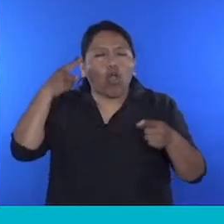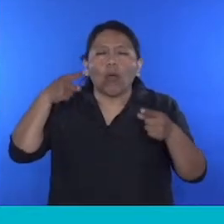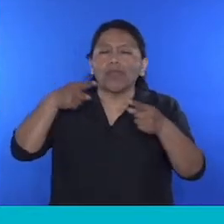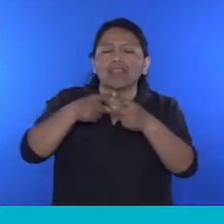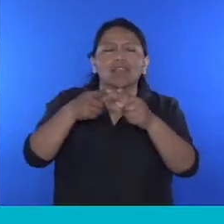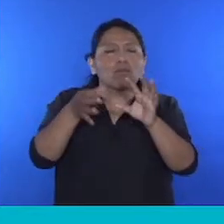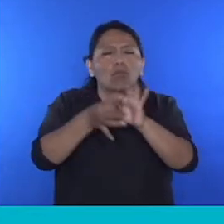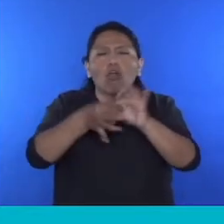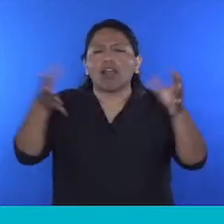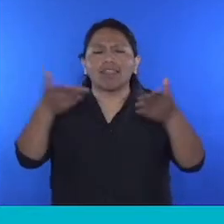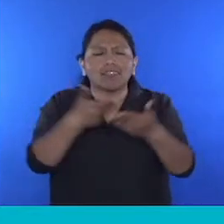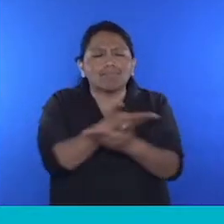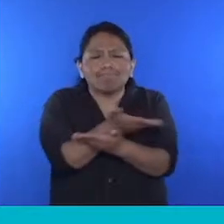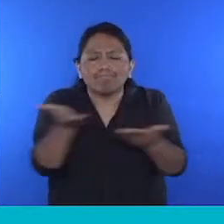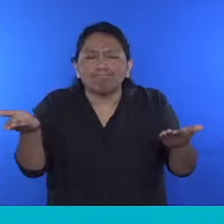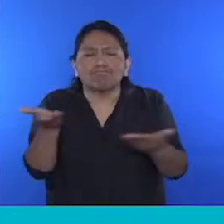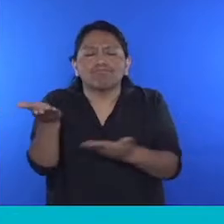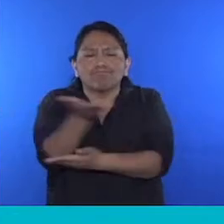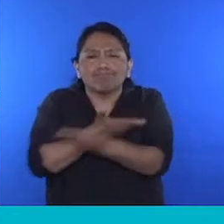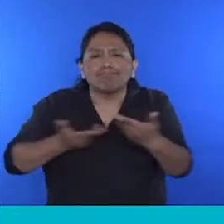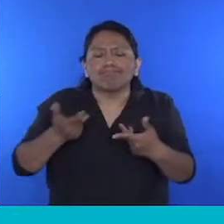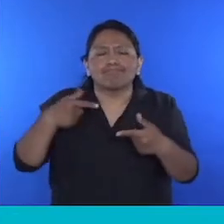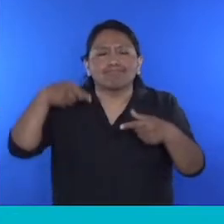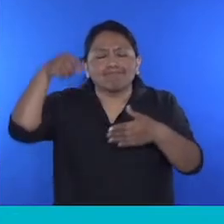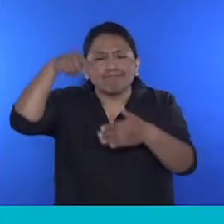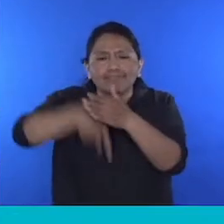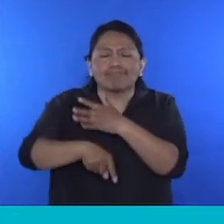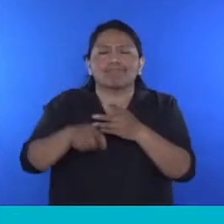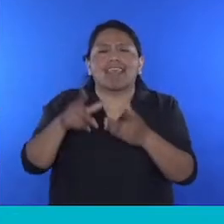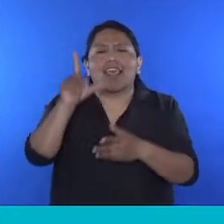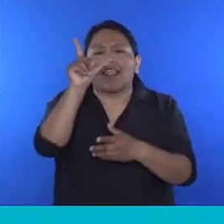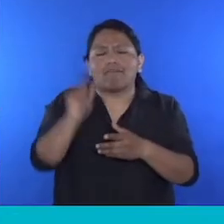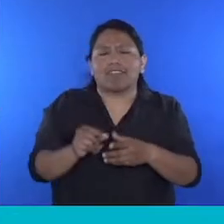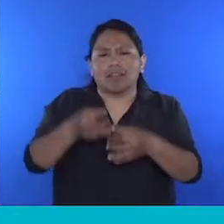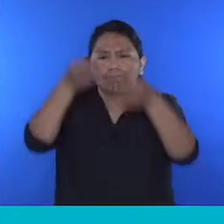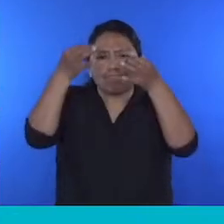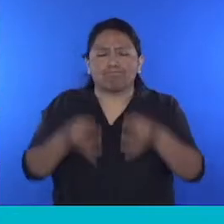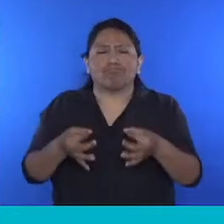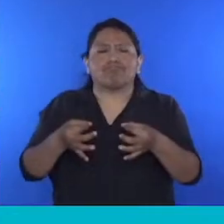la democratización y en la profundización del federalismo.